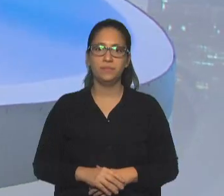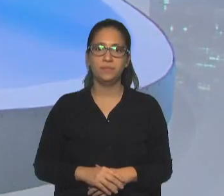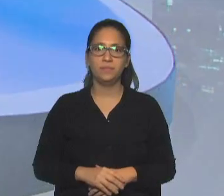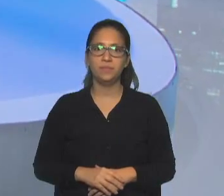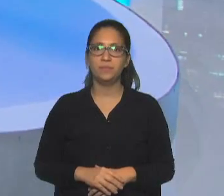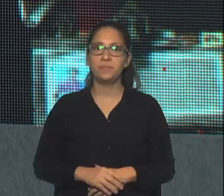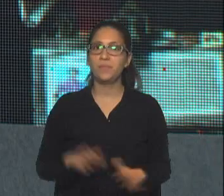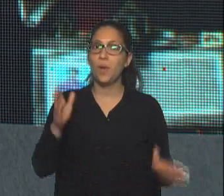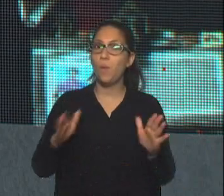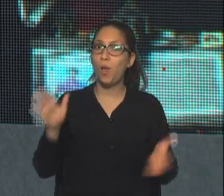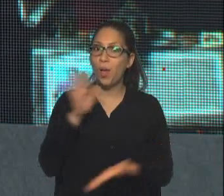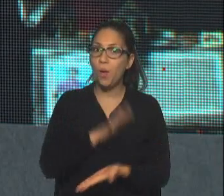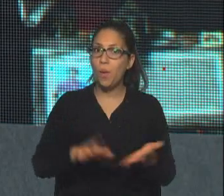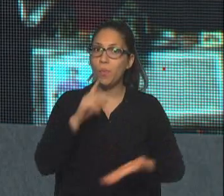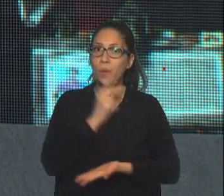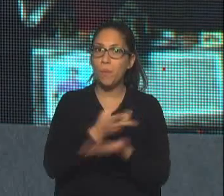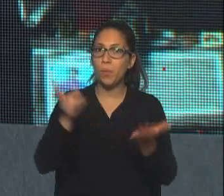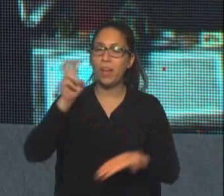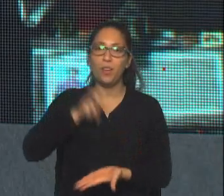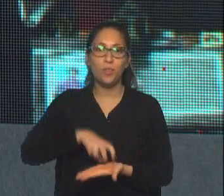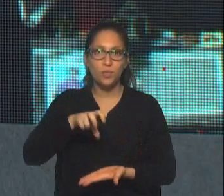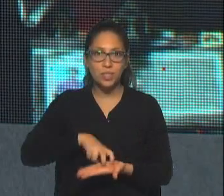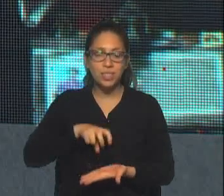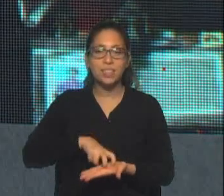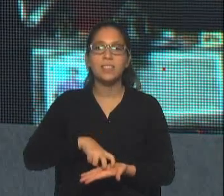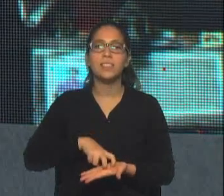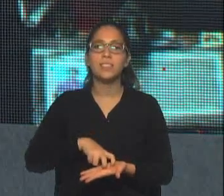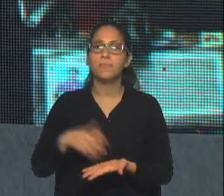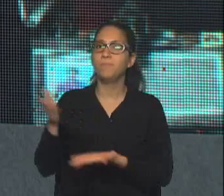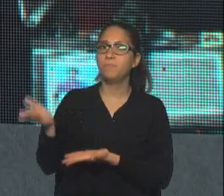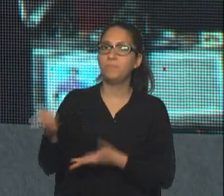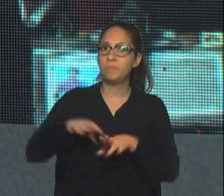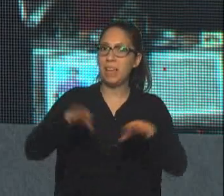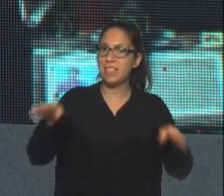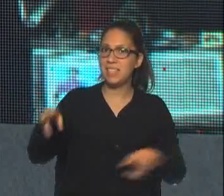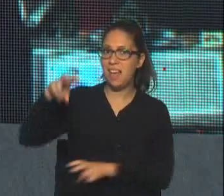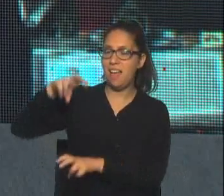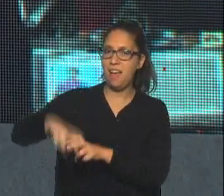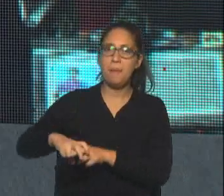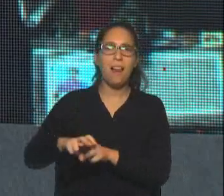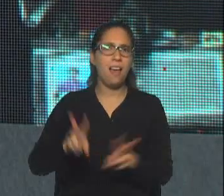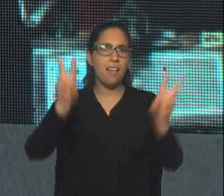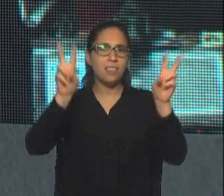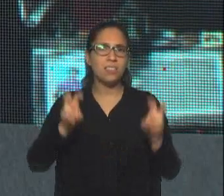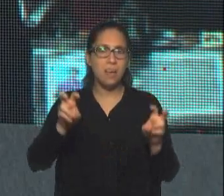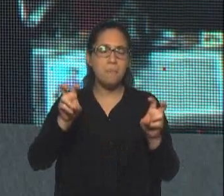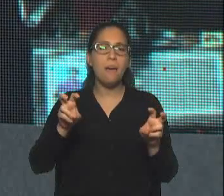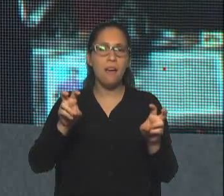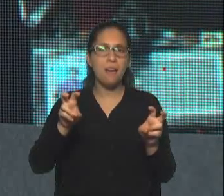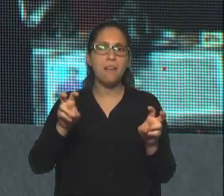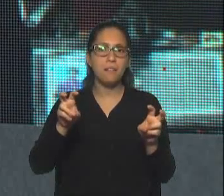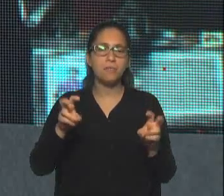abrimos un nuevo bloque de televisión pública noticias y estamos aquí en Mesa ya para tratar uno de los temas